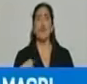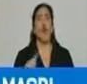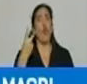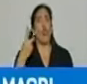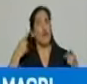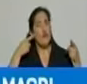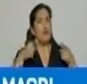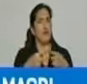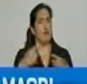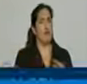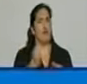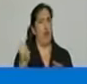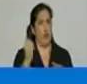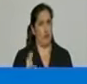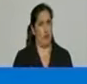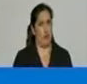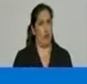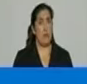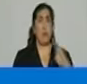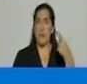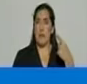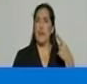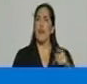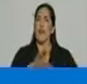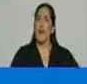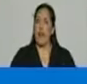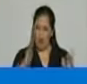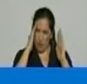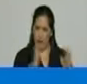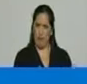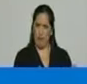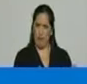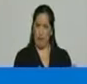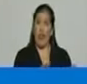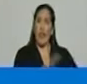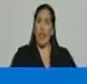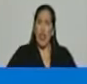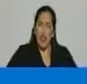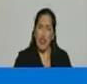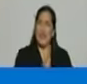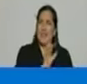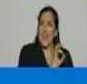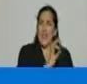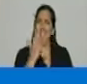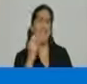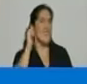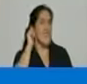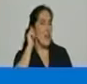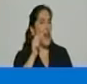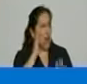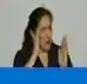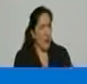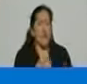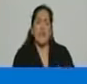prioritarios. El primero, la niñez. Los chicos de 0 a 5 años que reciban todo